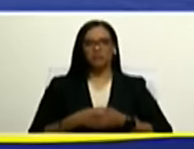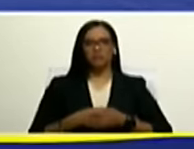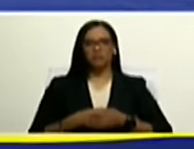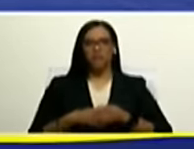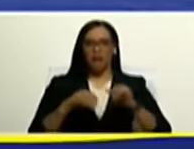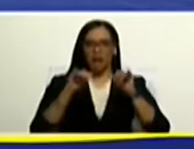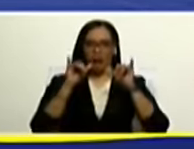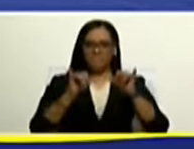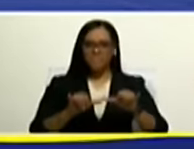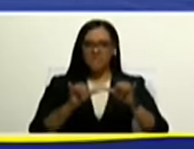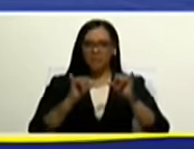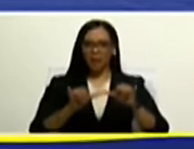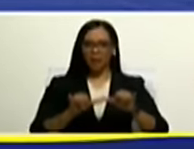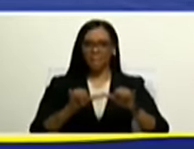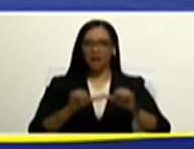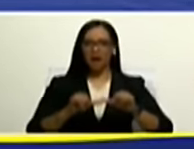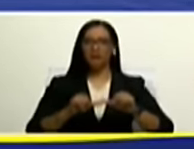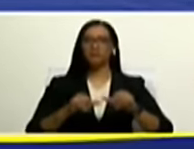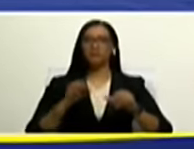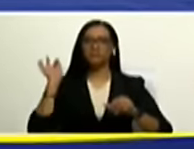la misma conferencia ya